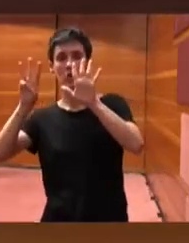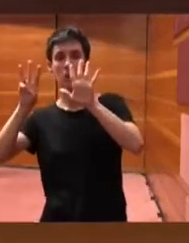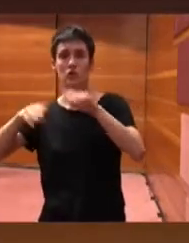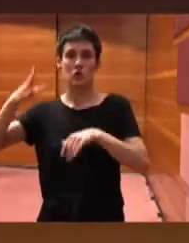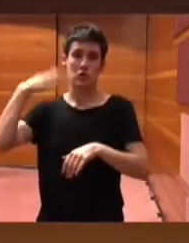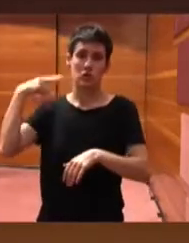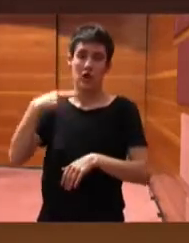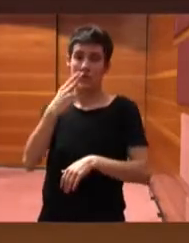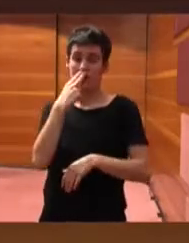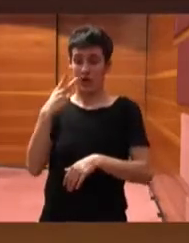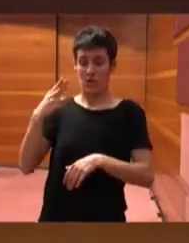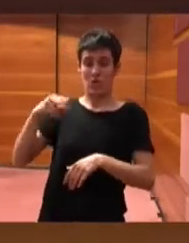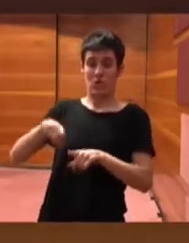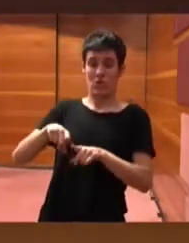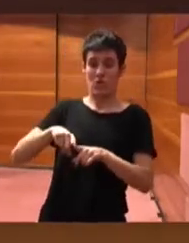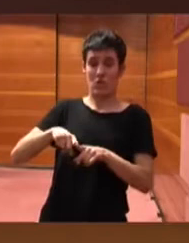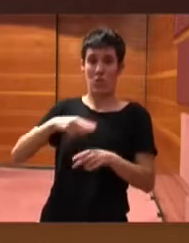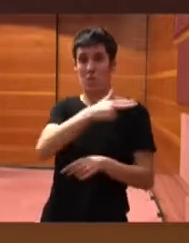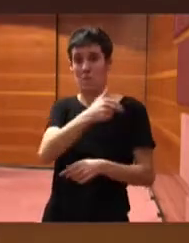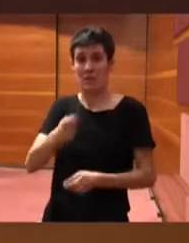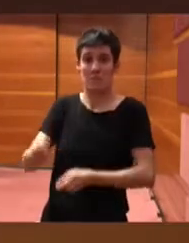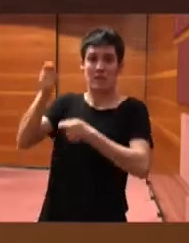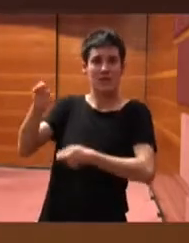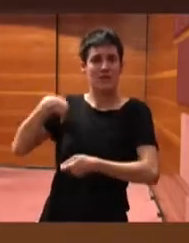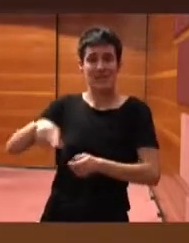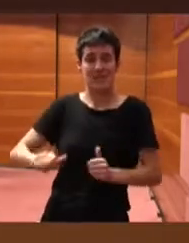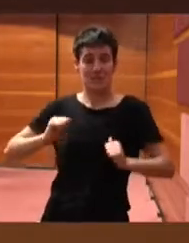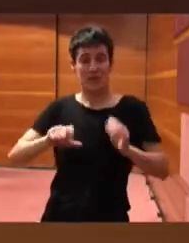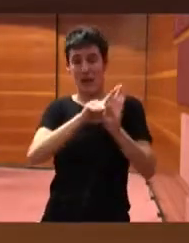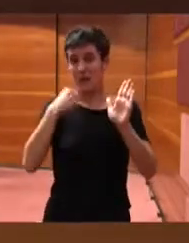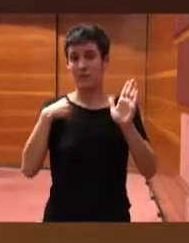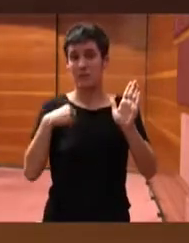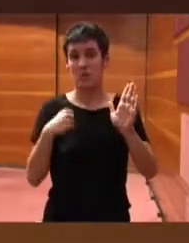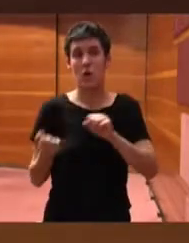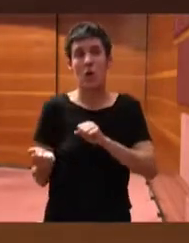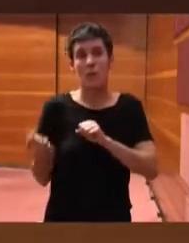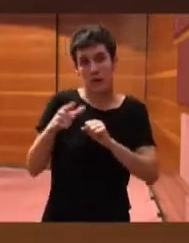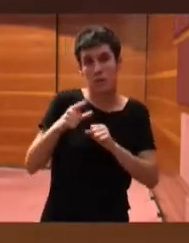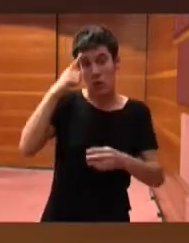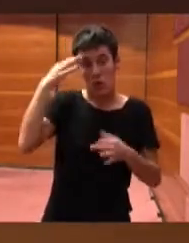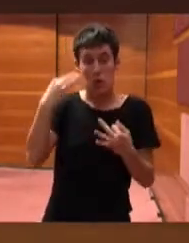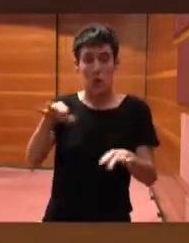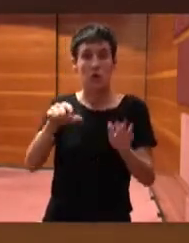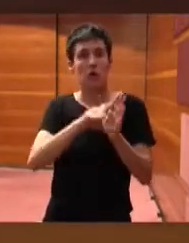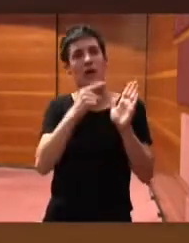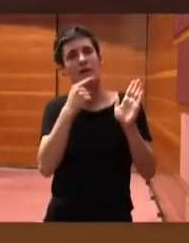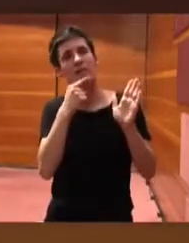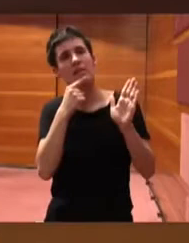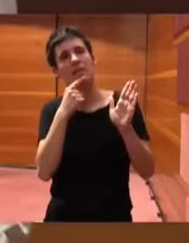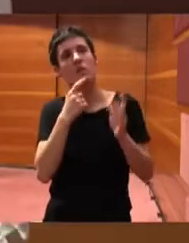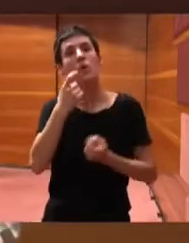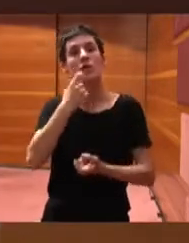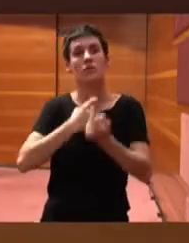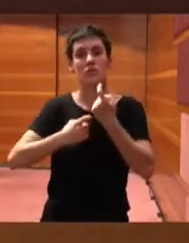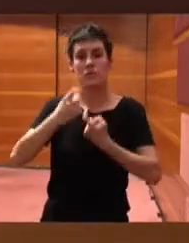salmones, que está vigente hoy en día, que es la ley de secretos oficiales. Y esta ley dice algo muy lógico, dice, toda la información